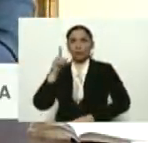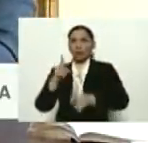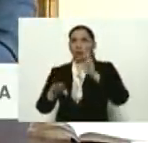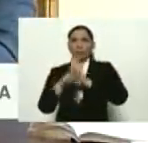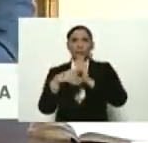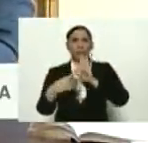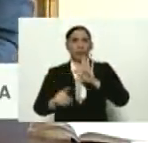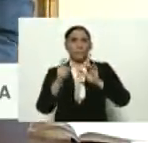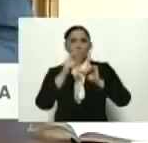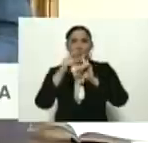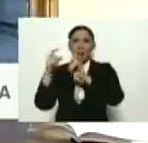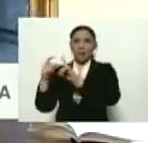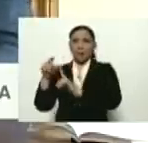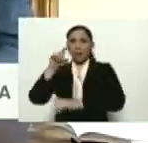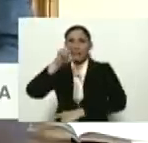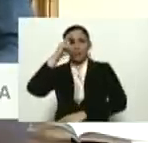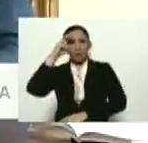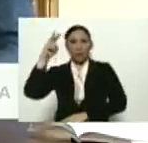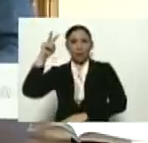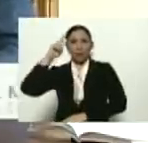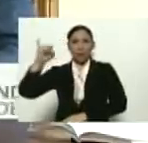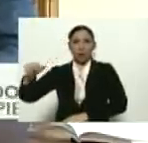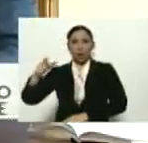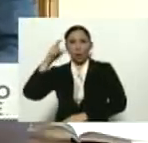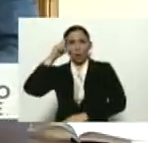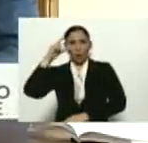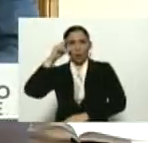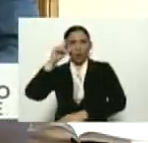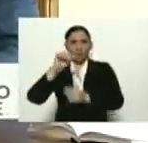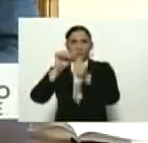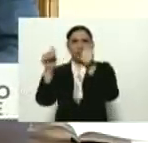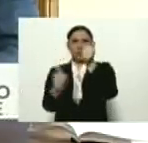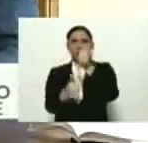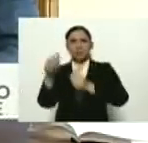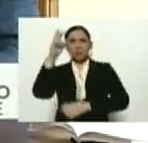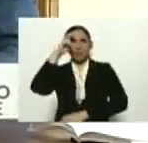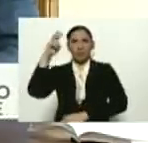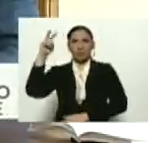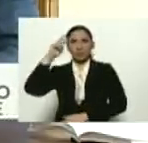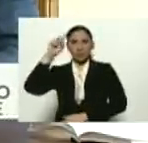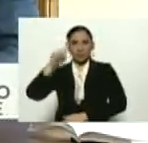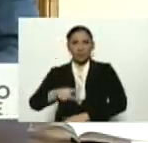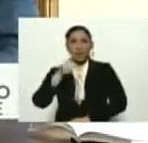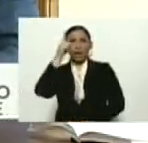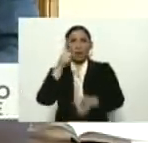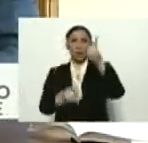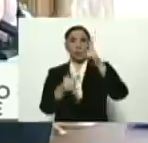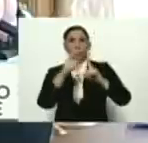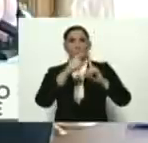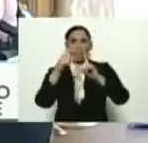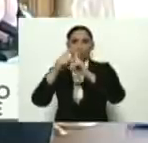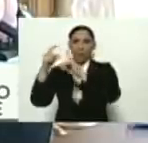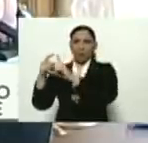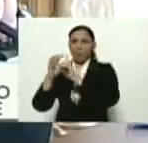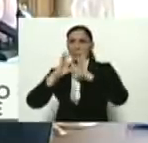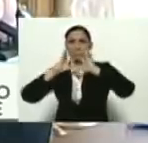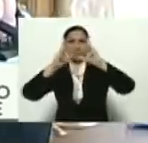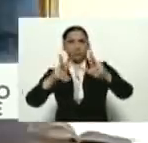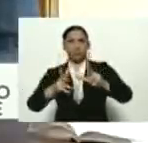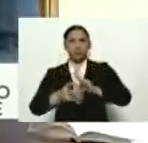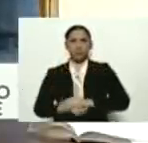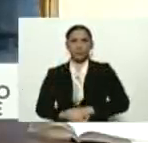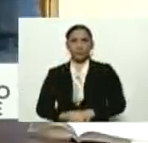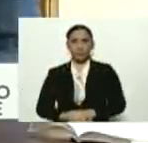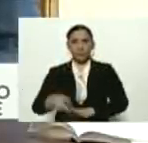de palabra. Aquí está el canciller Jorge Arriaza, los vicecancilleres. Tenemos algunos derechos de palabra. Si